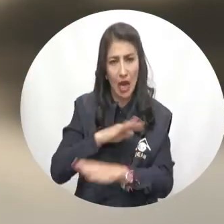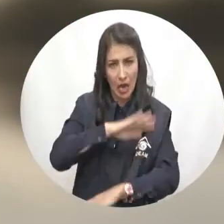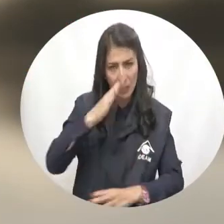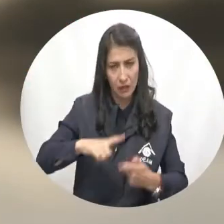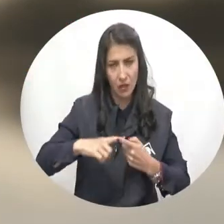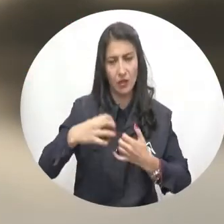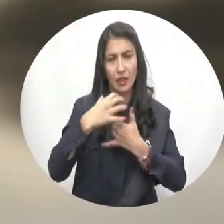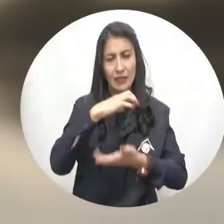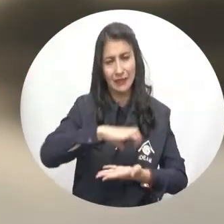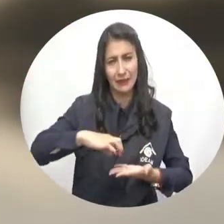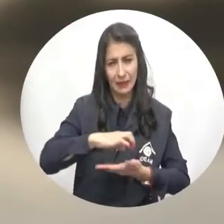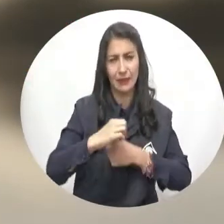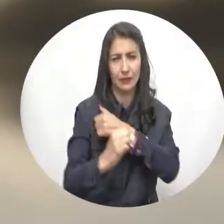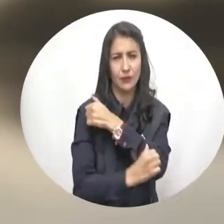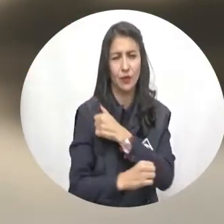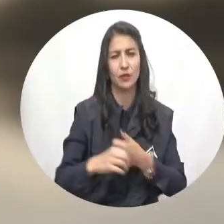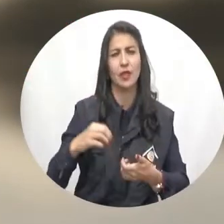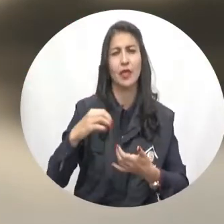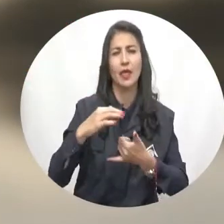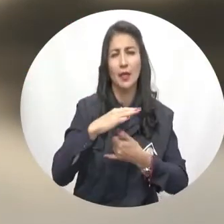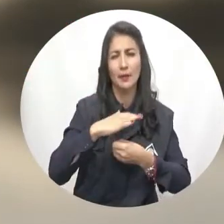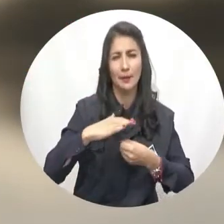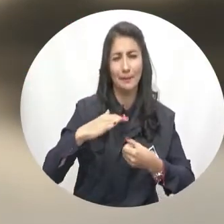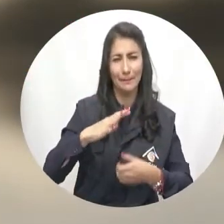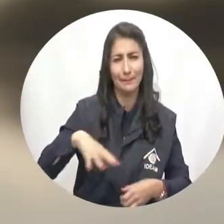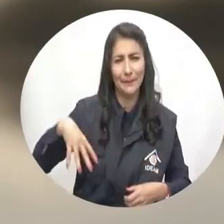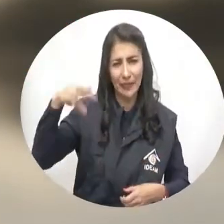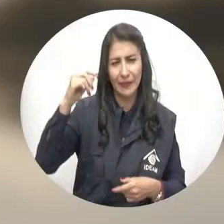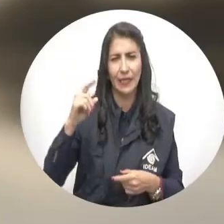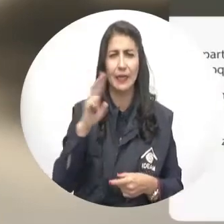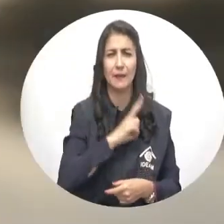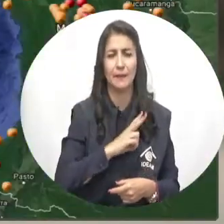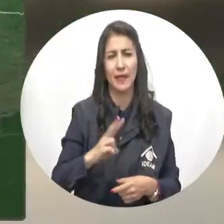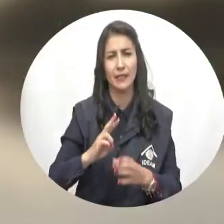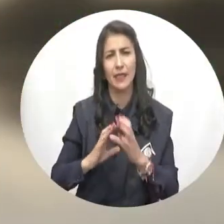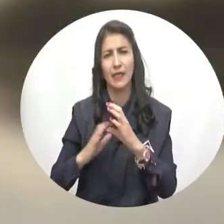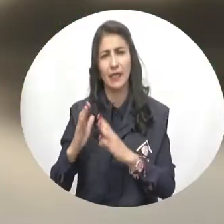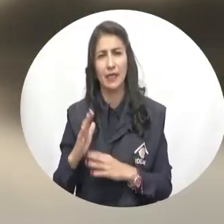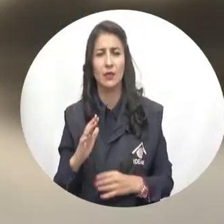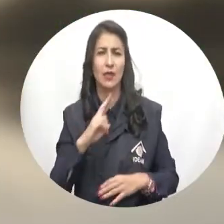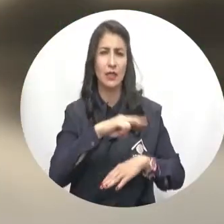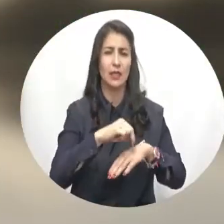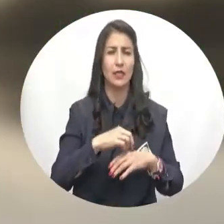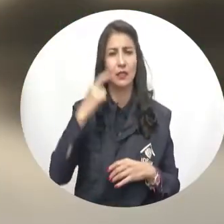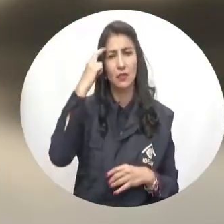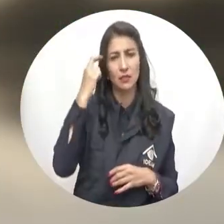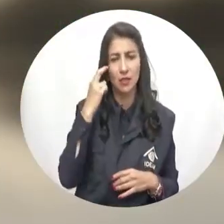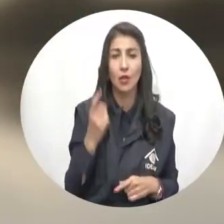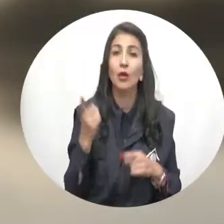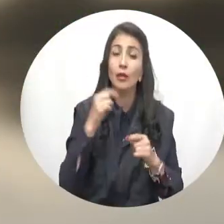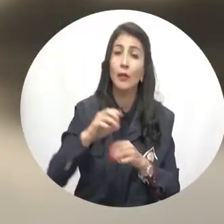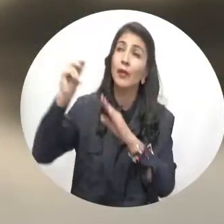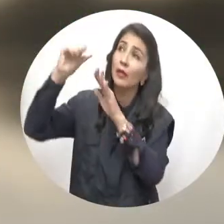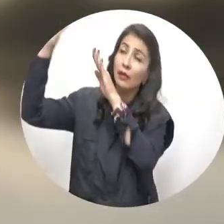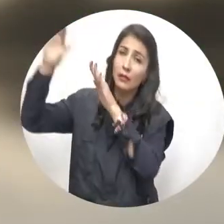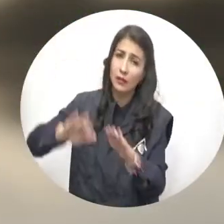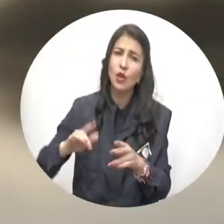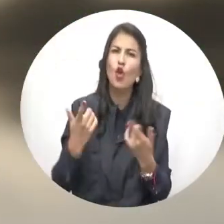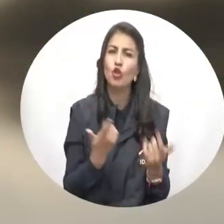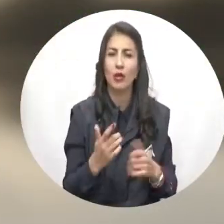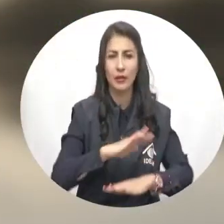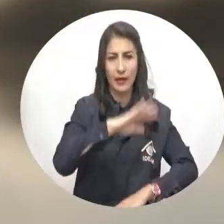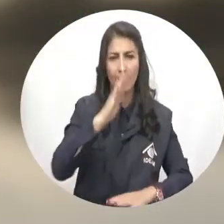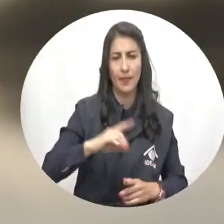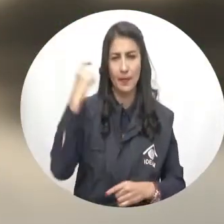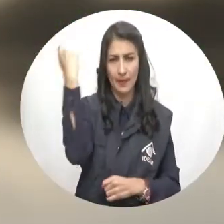Antioquia, Santander, Boyacá, Cundinamarca, Magdalena, Meta, Valle del Cauca, Cauca, Nariño y Chocó. Alerta roja por deslizamientos en